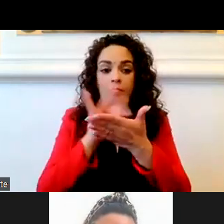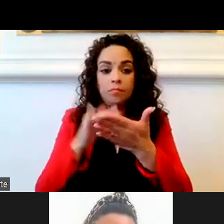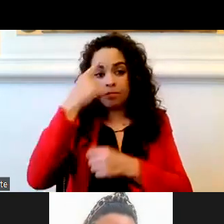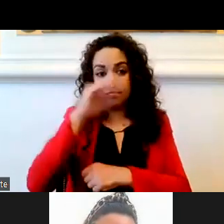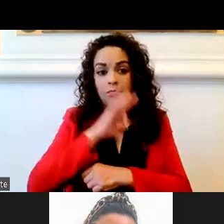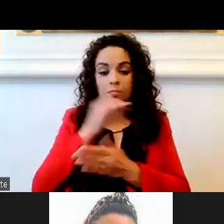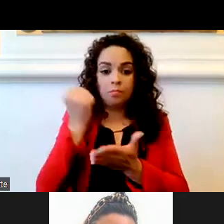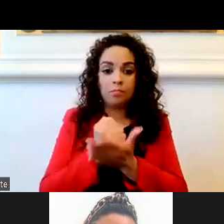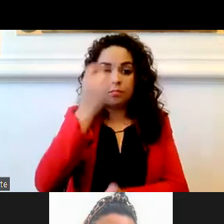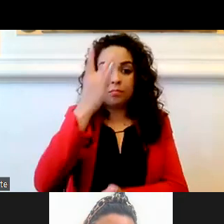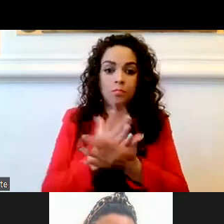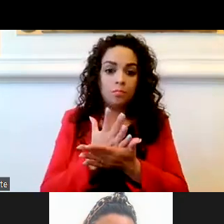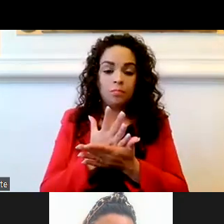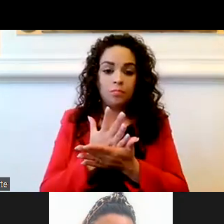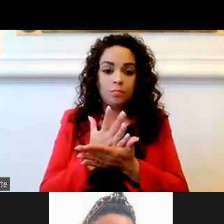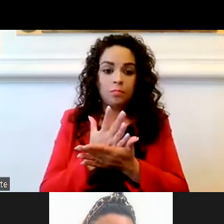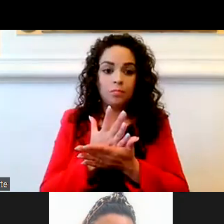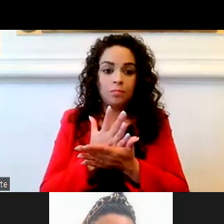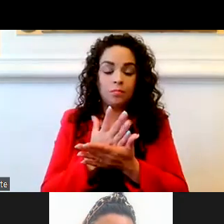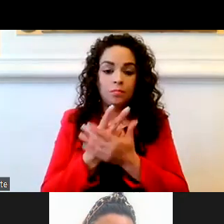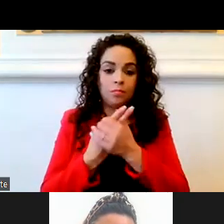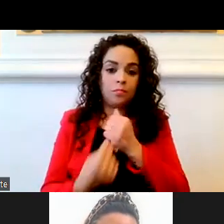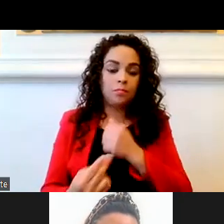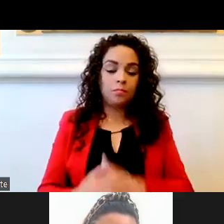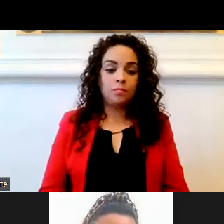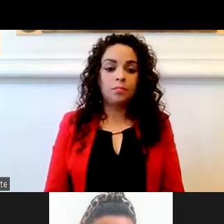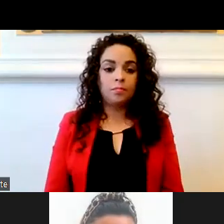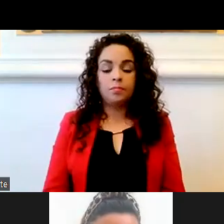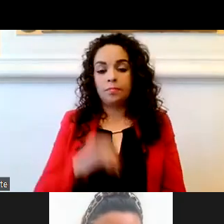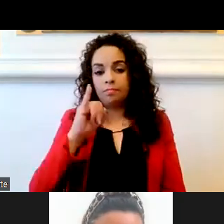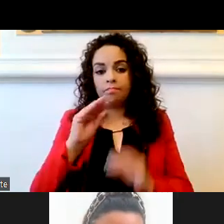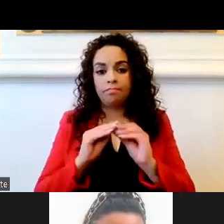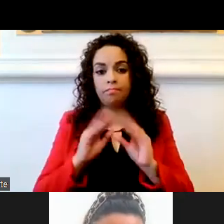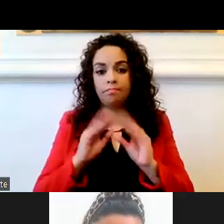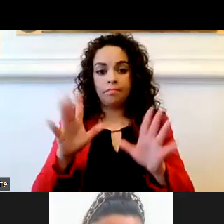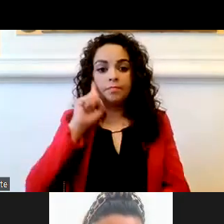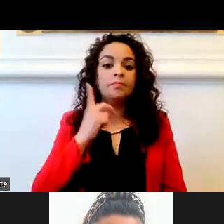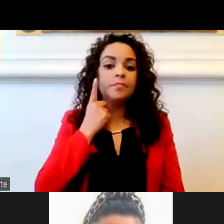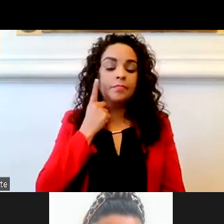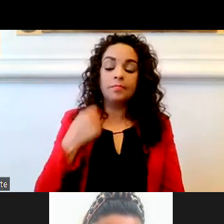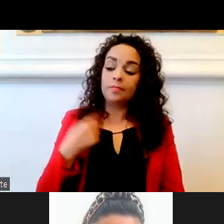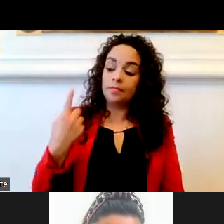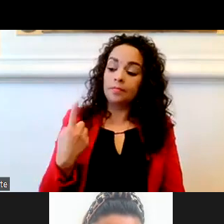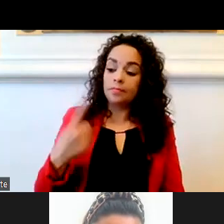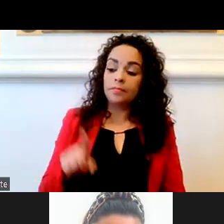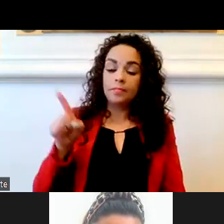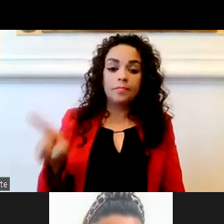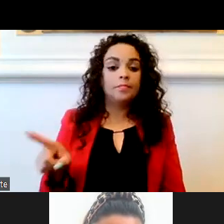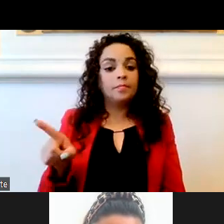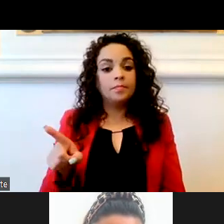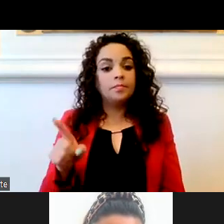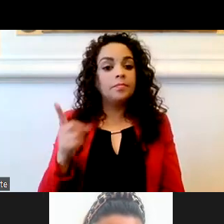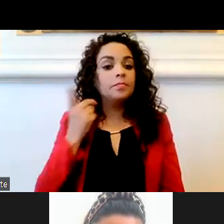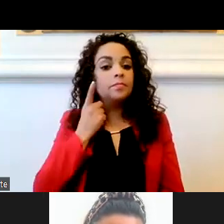acto. Claro que sí, diputada. Por instrucciones de la vicecoordinadora, se les pregunta